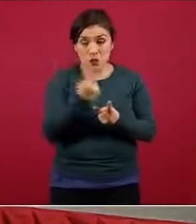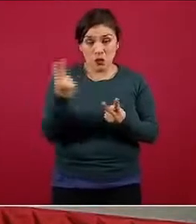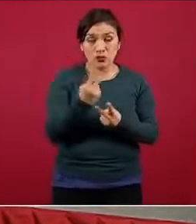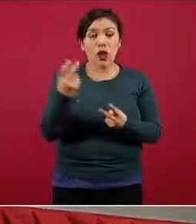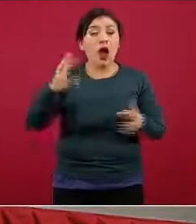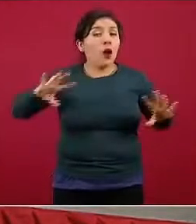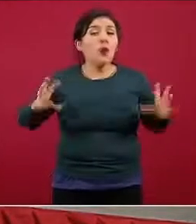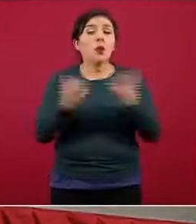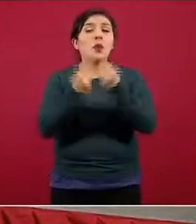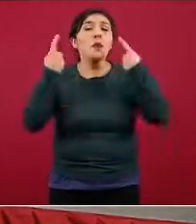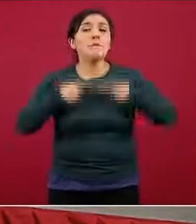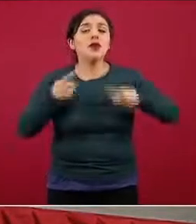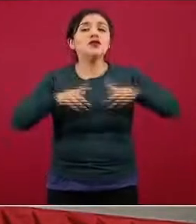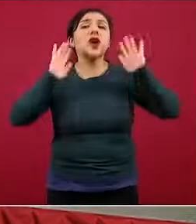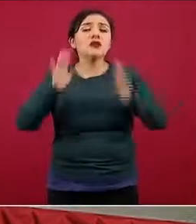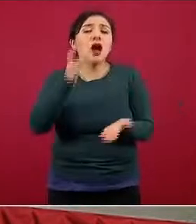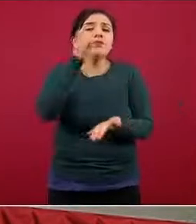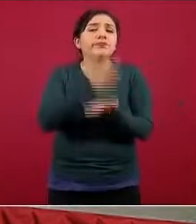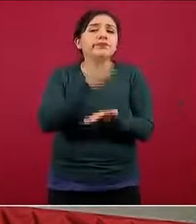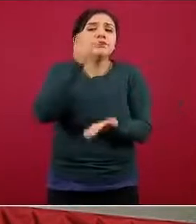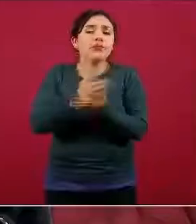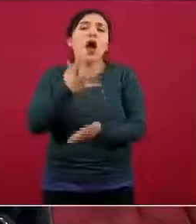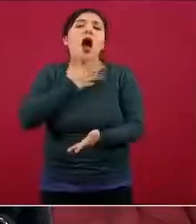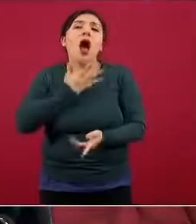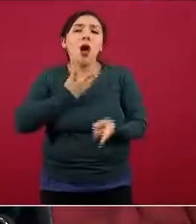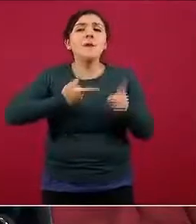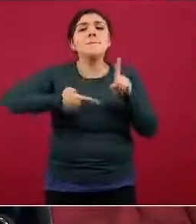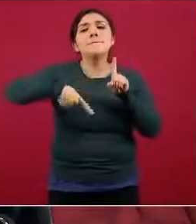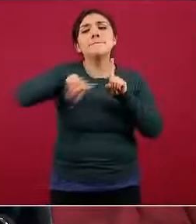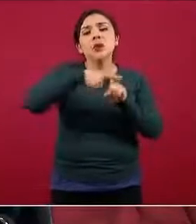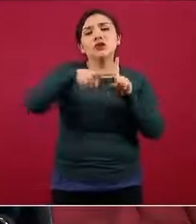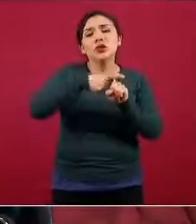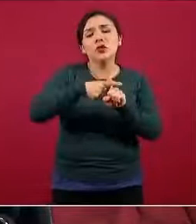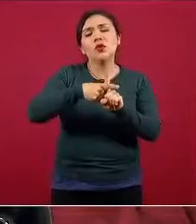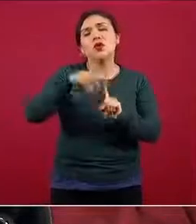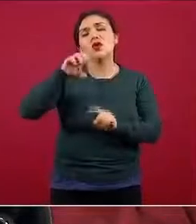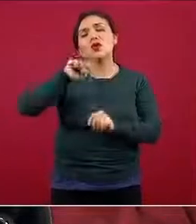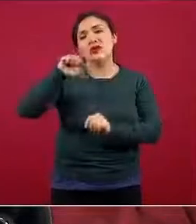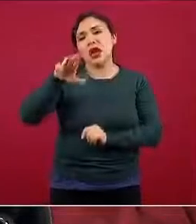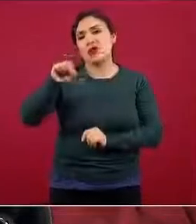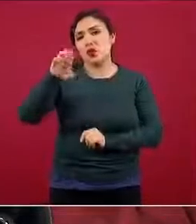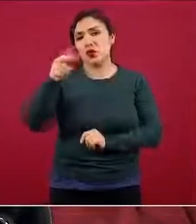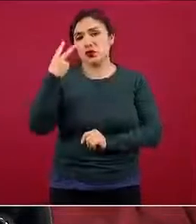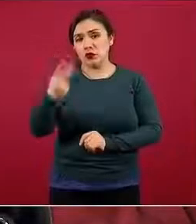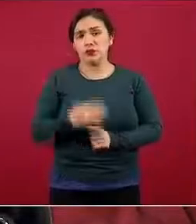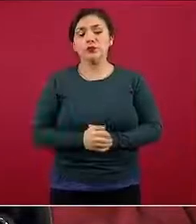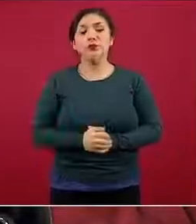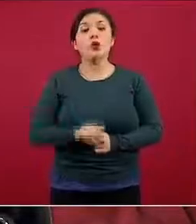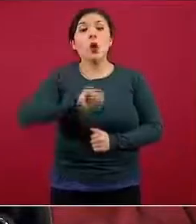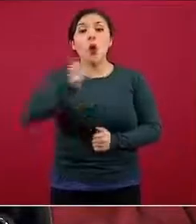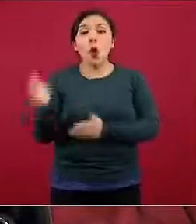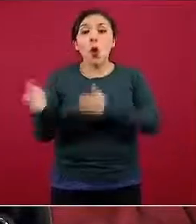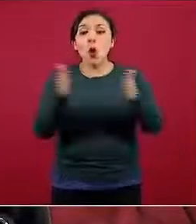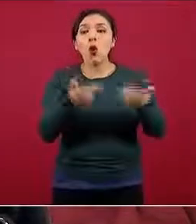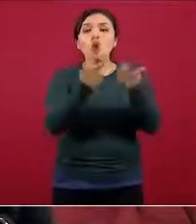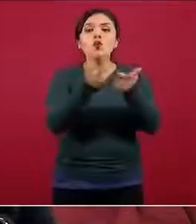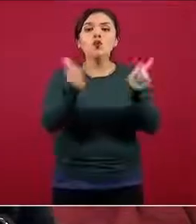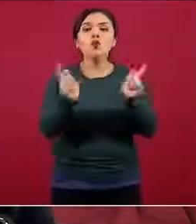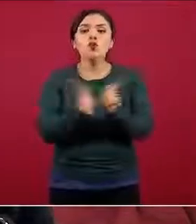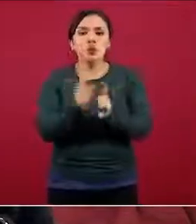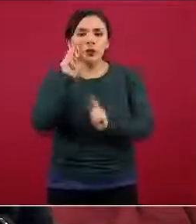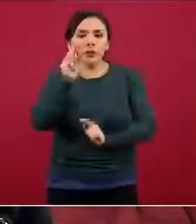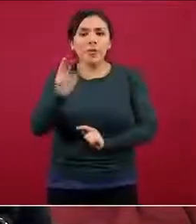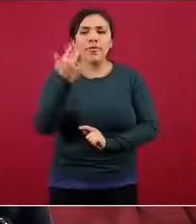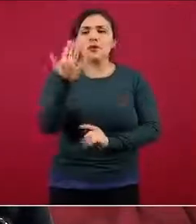de individuos han sido confirmados con la presencia del virus SARS-CoV-2. Por otro lado, tenemos este grupo